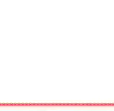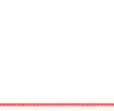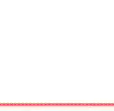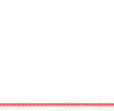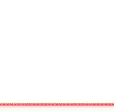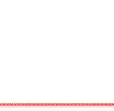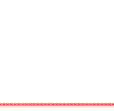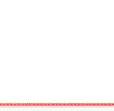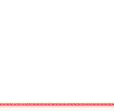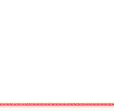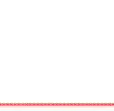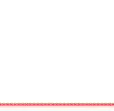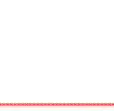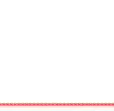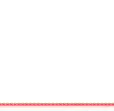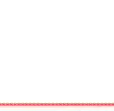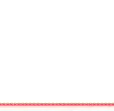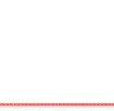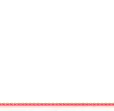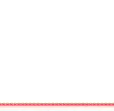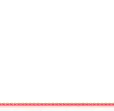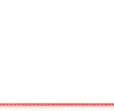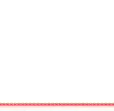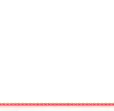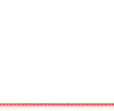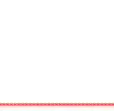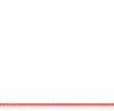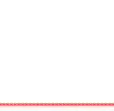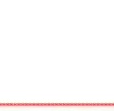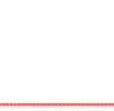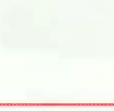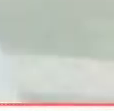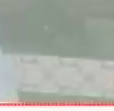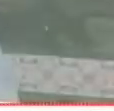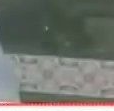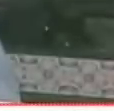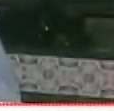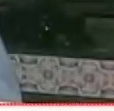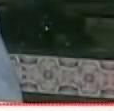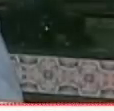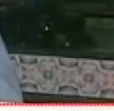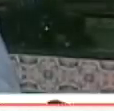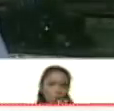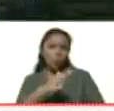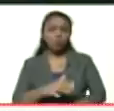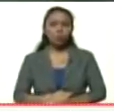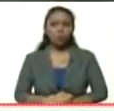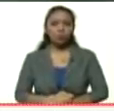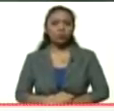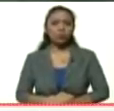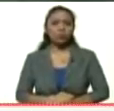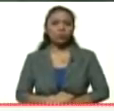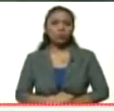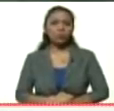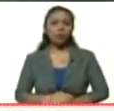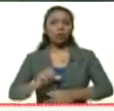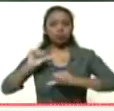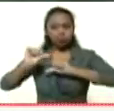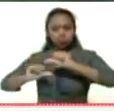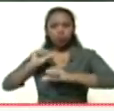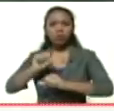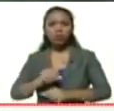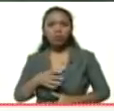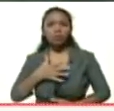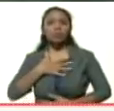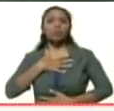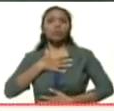hace 4 días, ingresó el 27 de marzo, en efecto, con un proceso